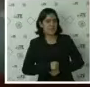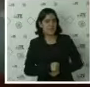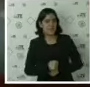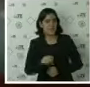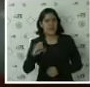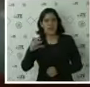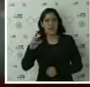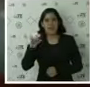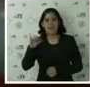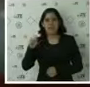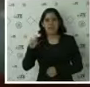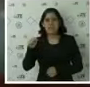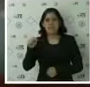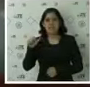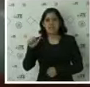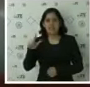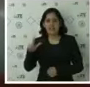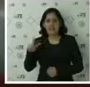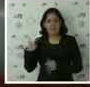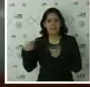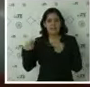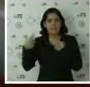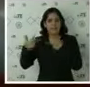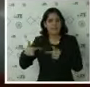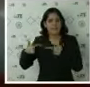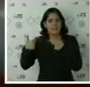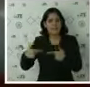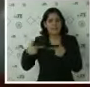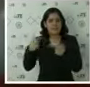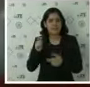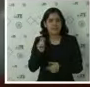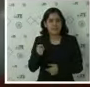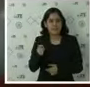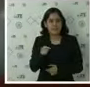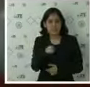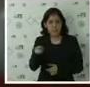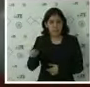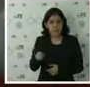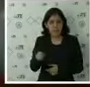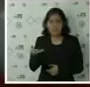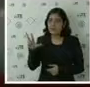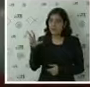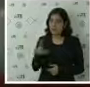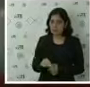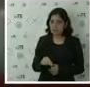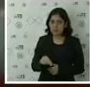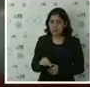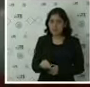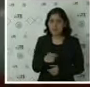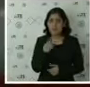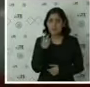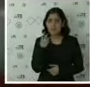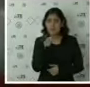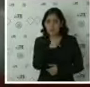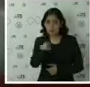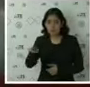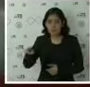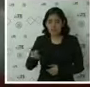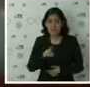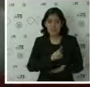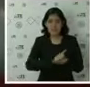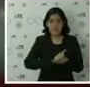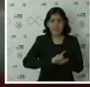claro, no son la generación de cristal. Son la generación de los derechos. Son la generación que va a